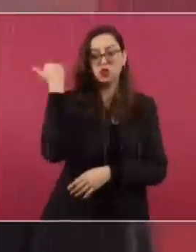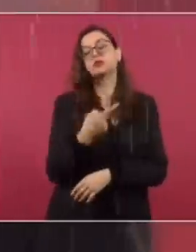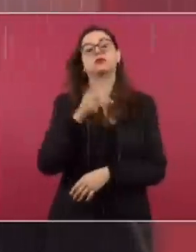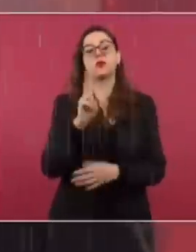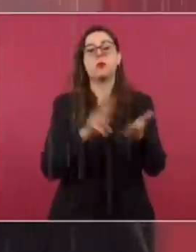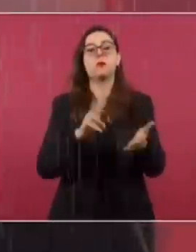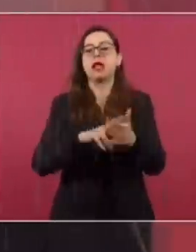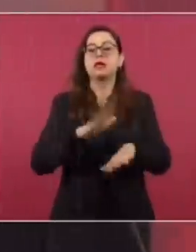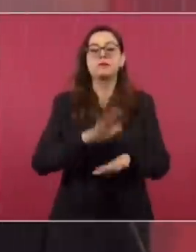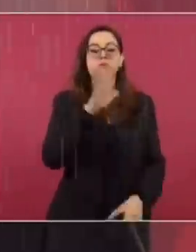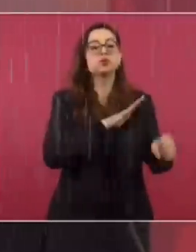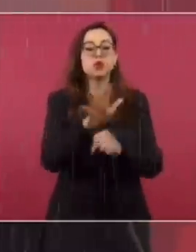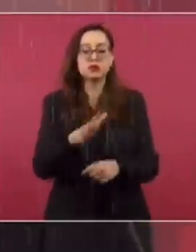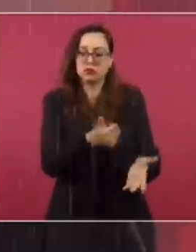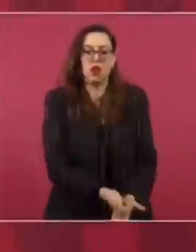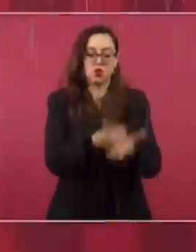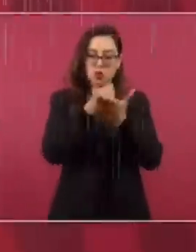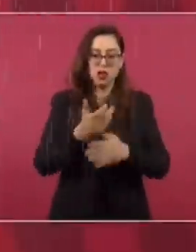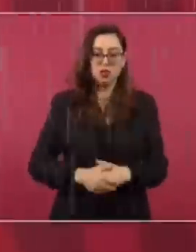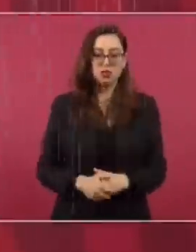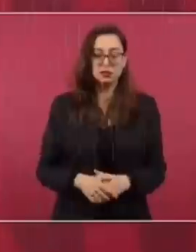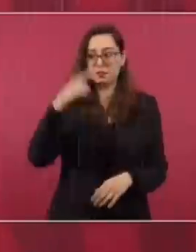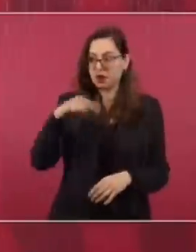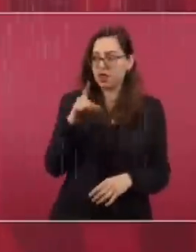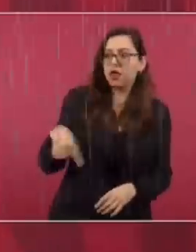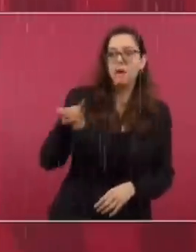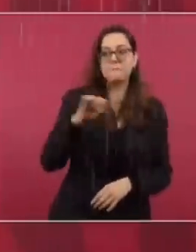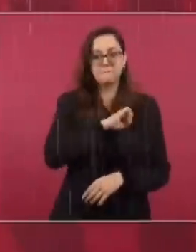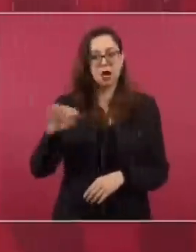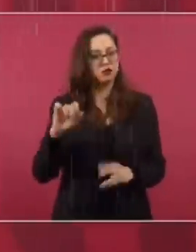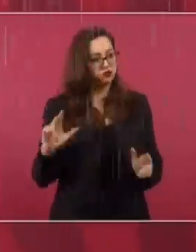recompensa es que nos van a ayudar mucho a evitar,